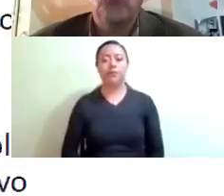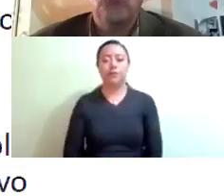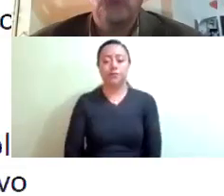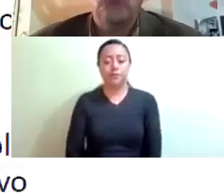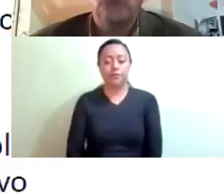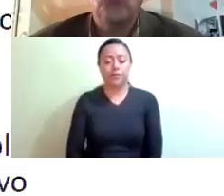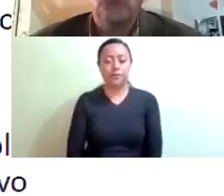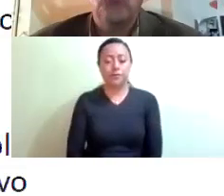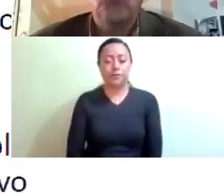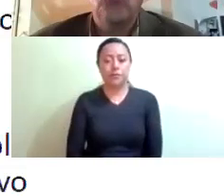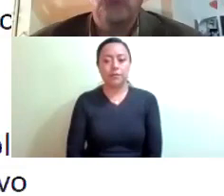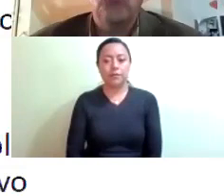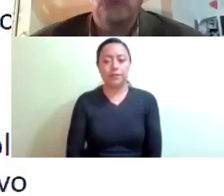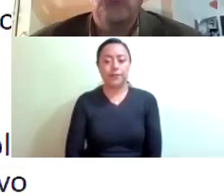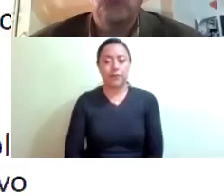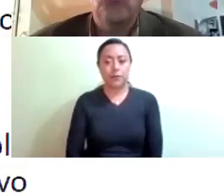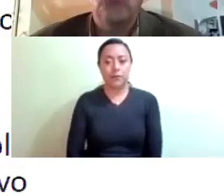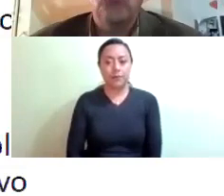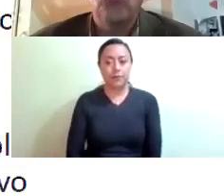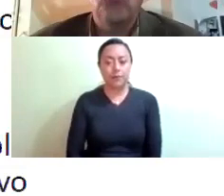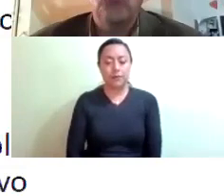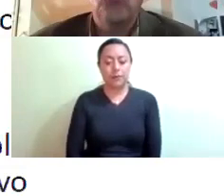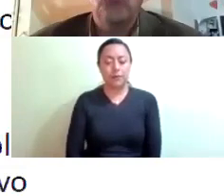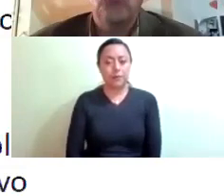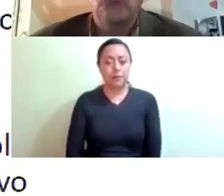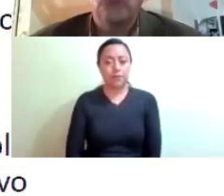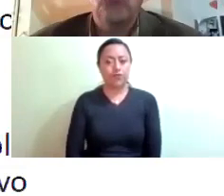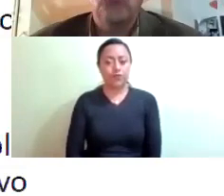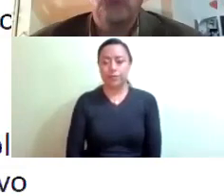Los policías dicen mucho